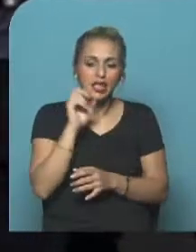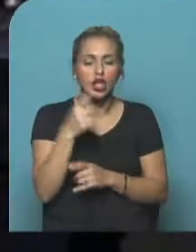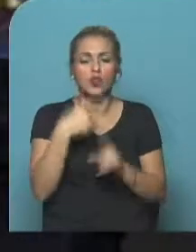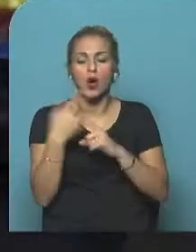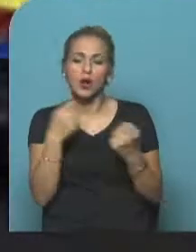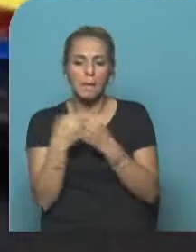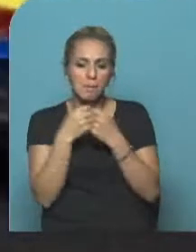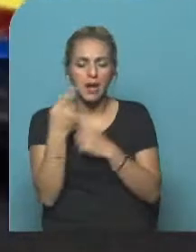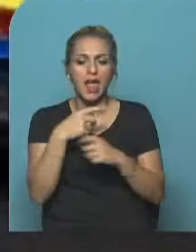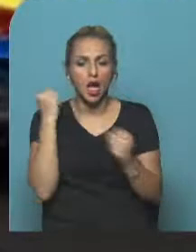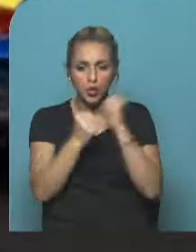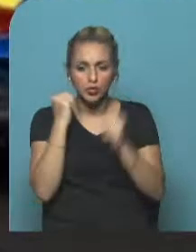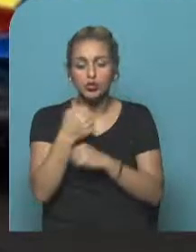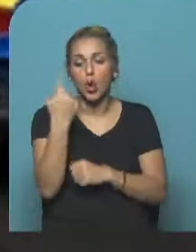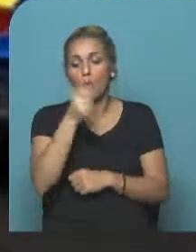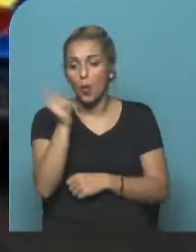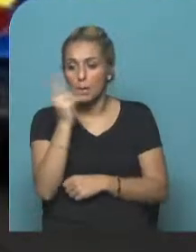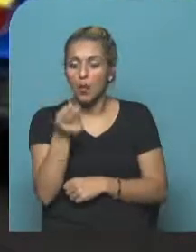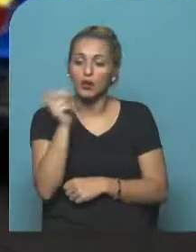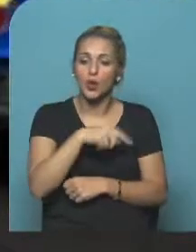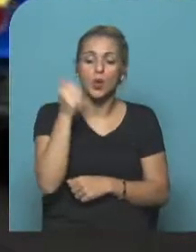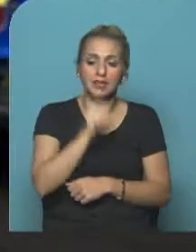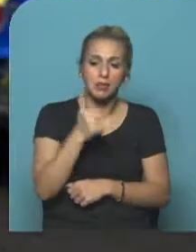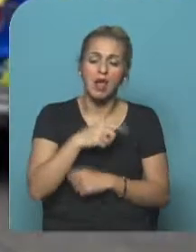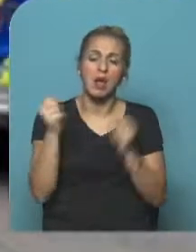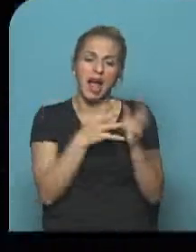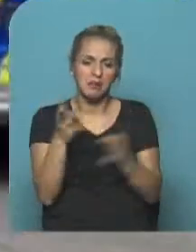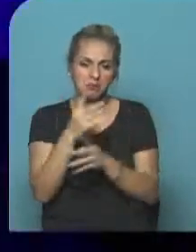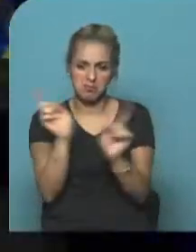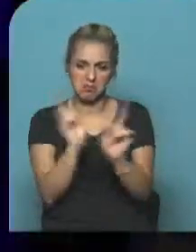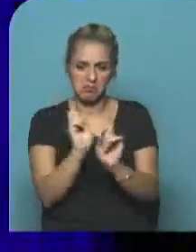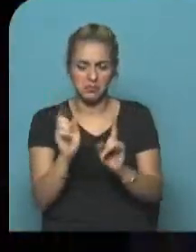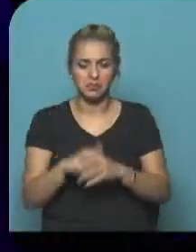un herido. Descartan un atentado.